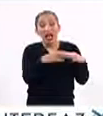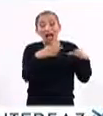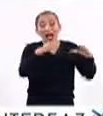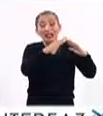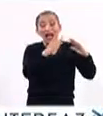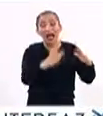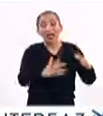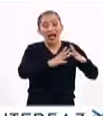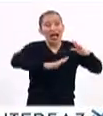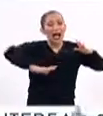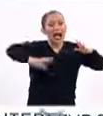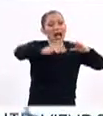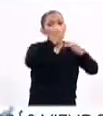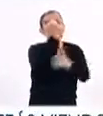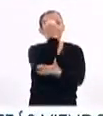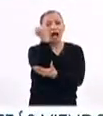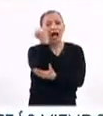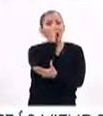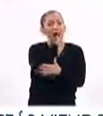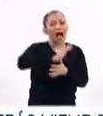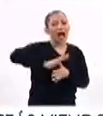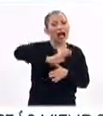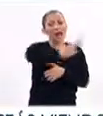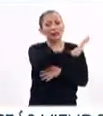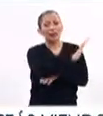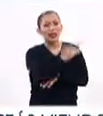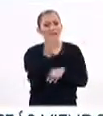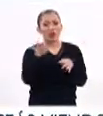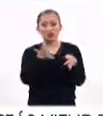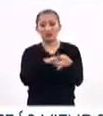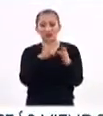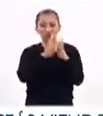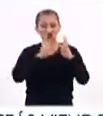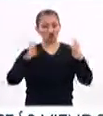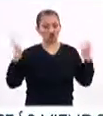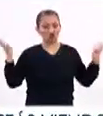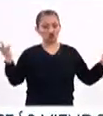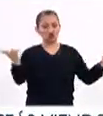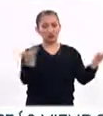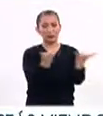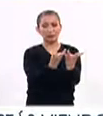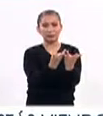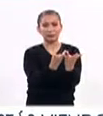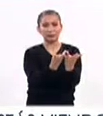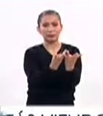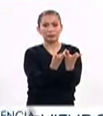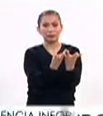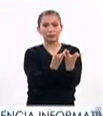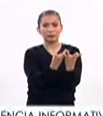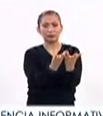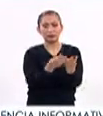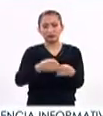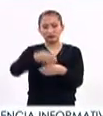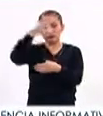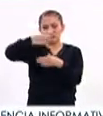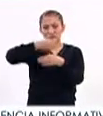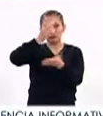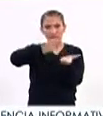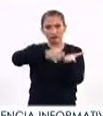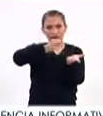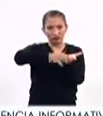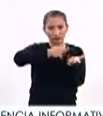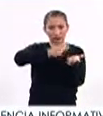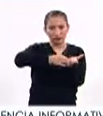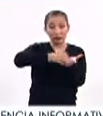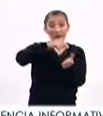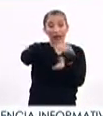casa con un gran jardín y que estaba, digamos, cercada por unos barrotes de acero.